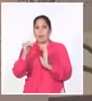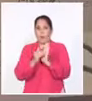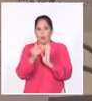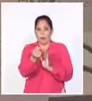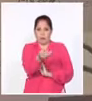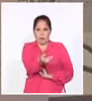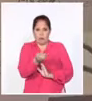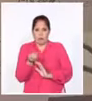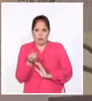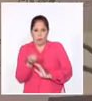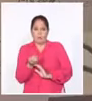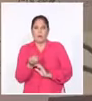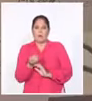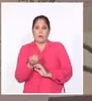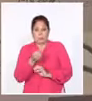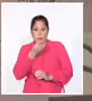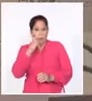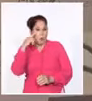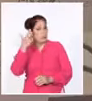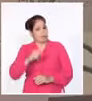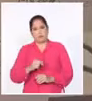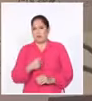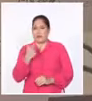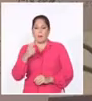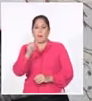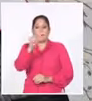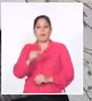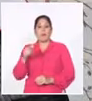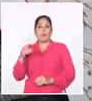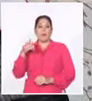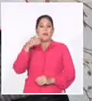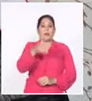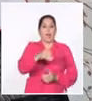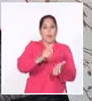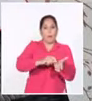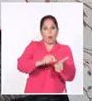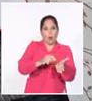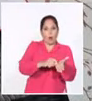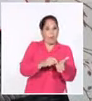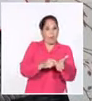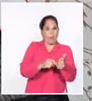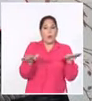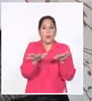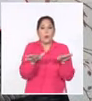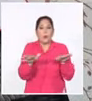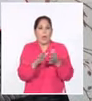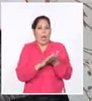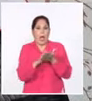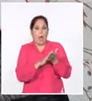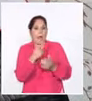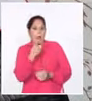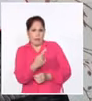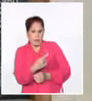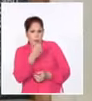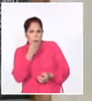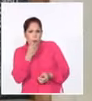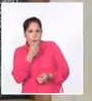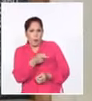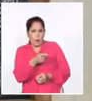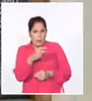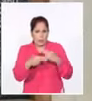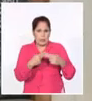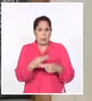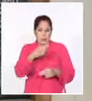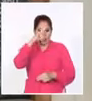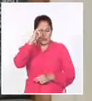por el servicio de caja extra. Pero es que también cuando las personas llegaban a estas unidades no había nada visible que indicara que este servicio estaba activo,